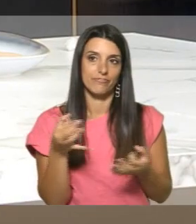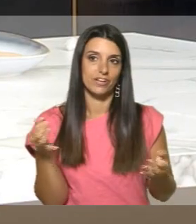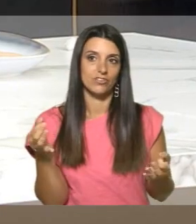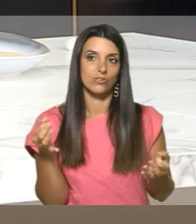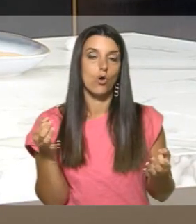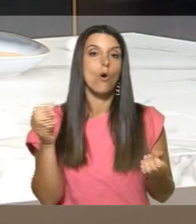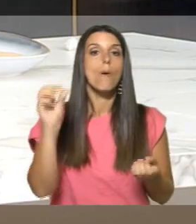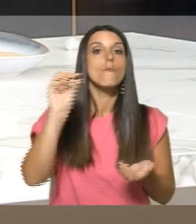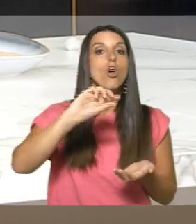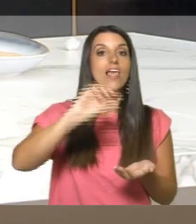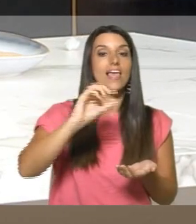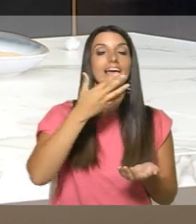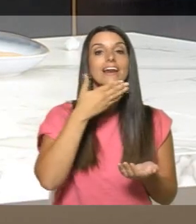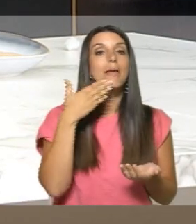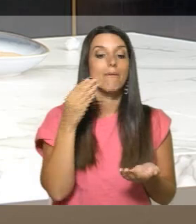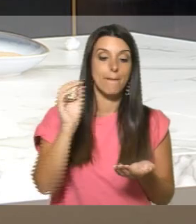Vas a poner la crema.